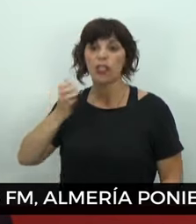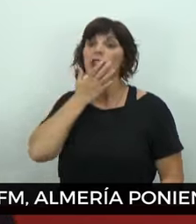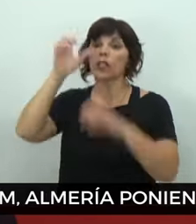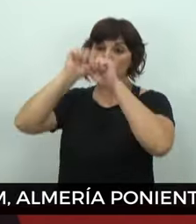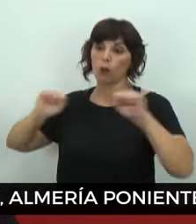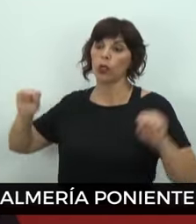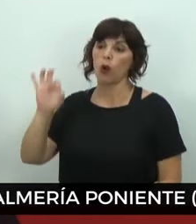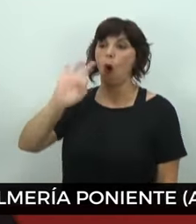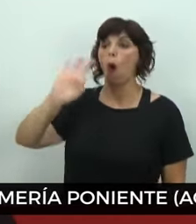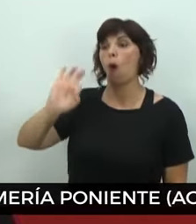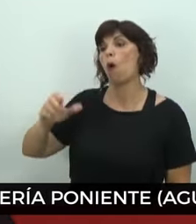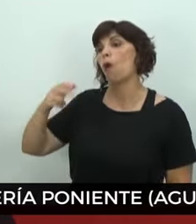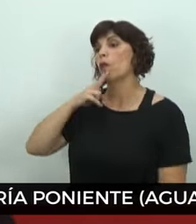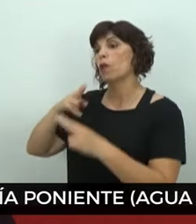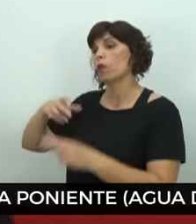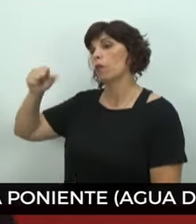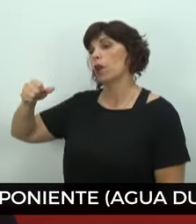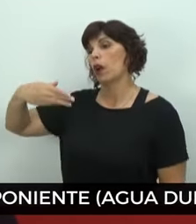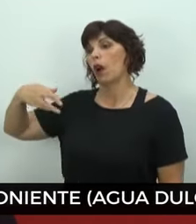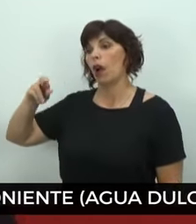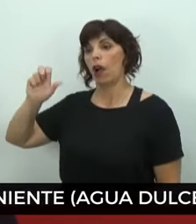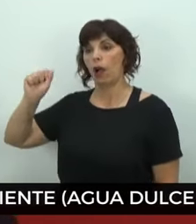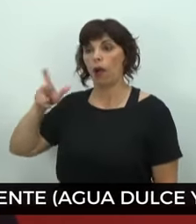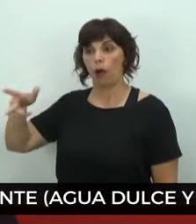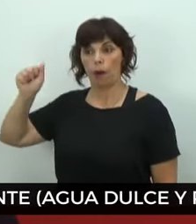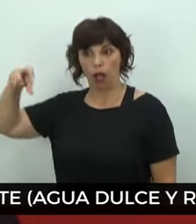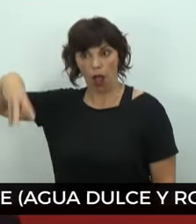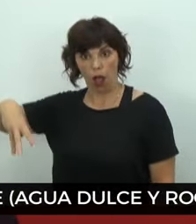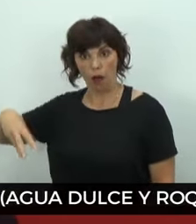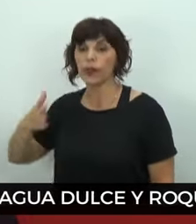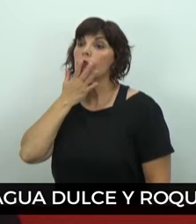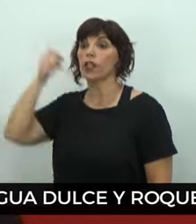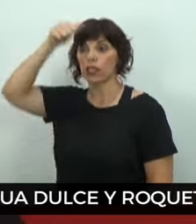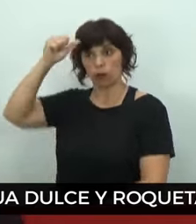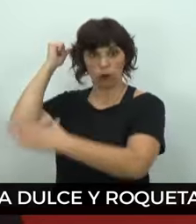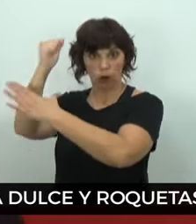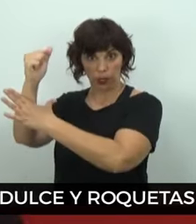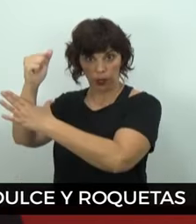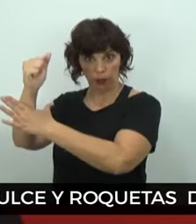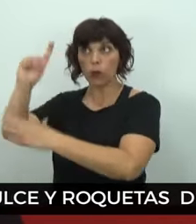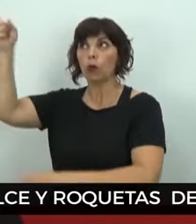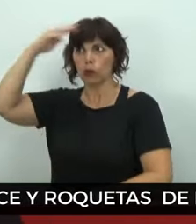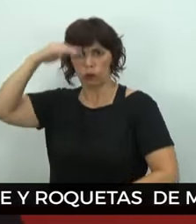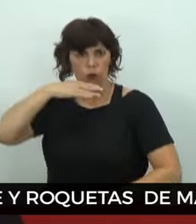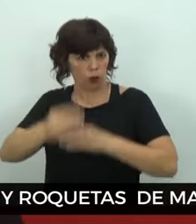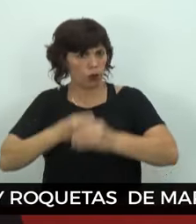en el desierto con el pueblo de Israel. Pero todos esos pactos,